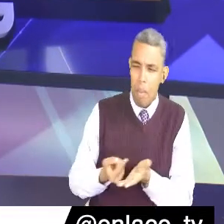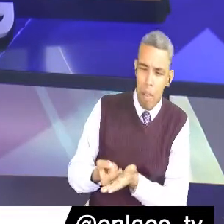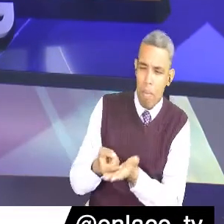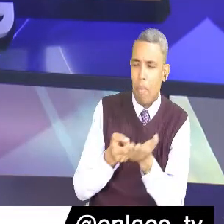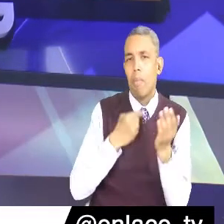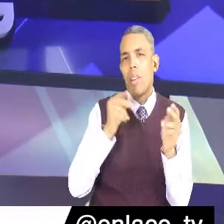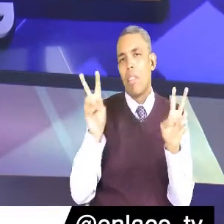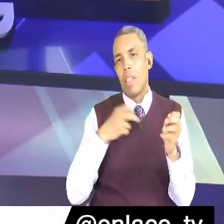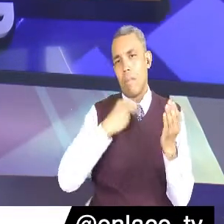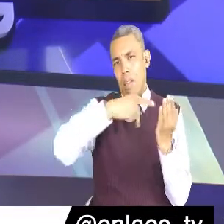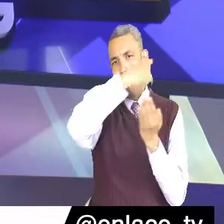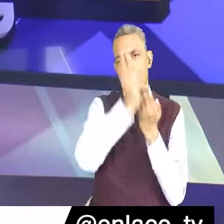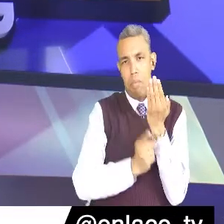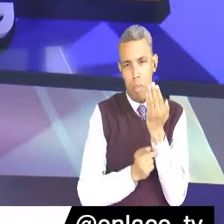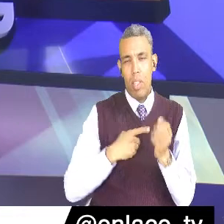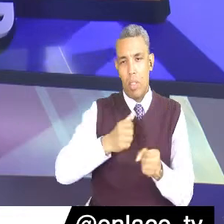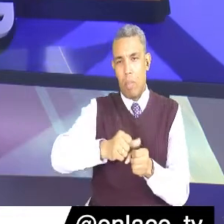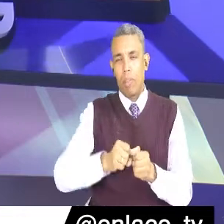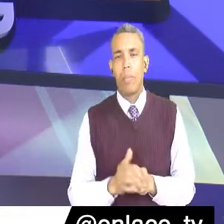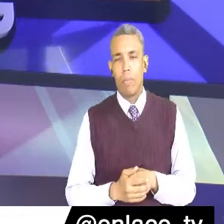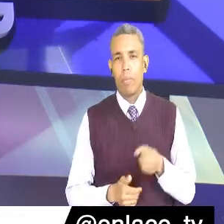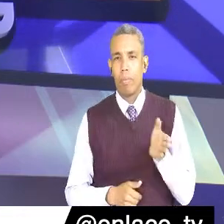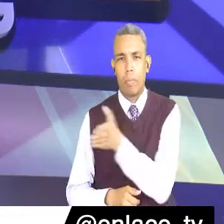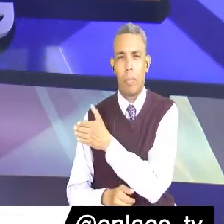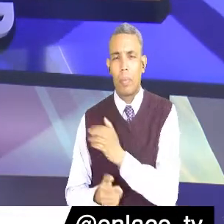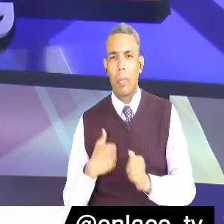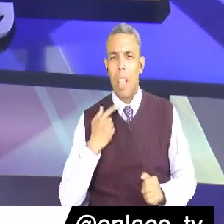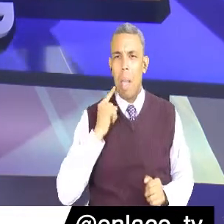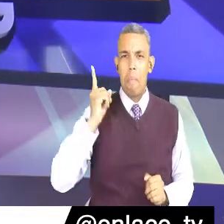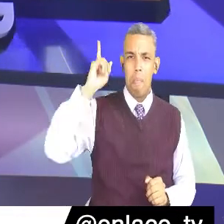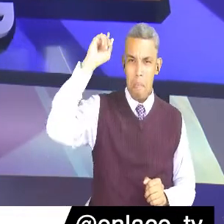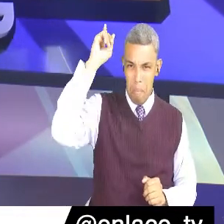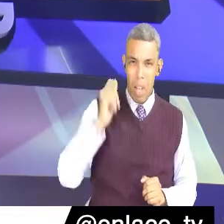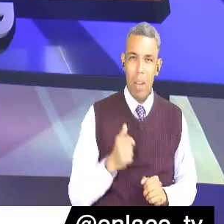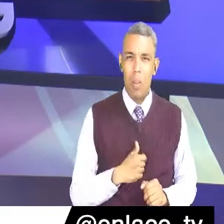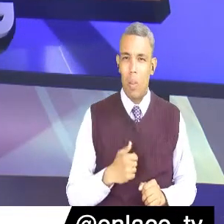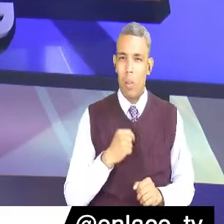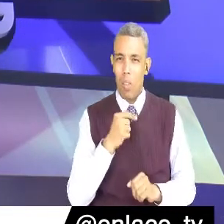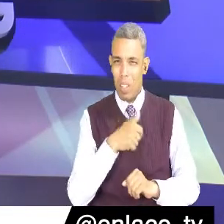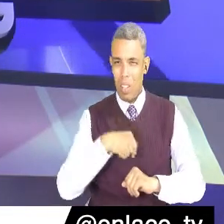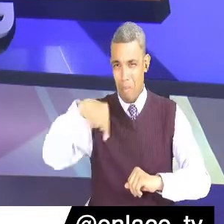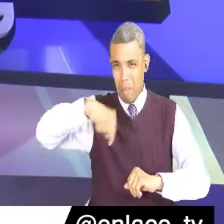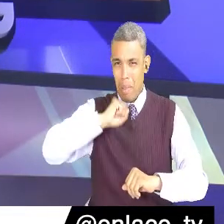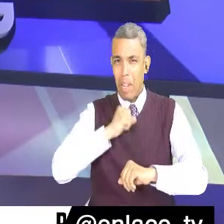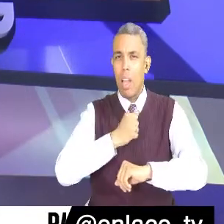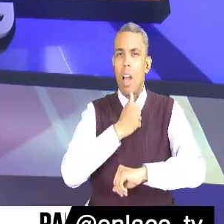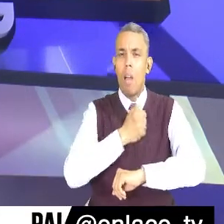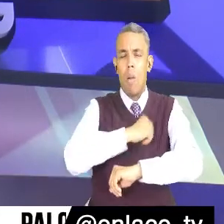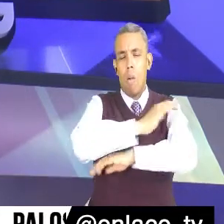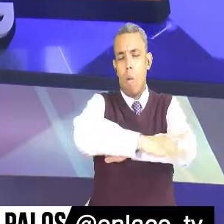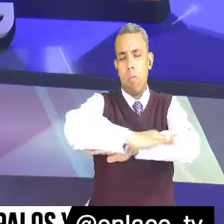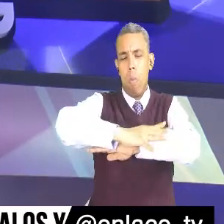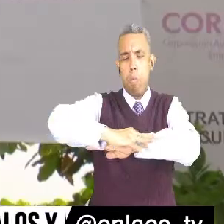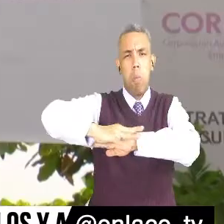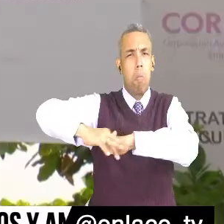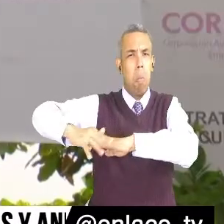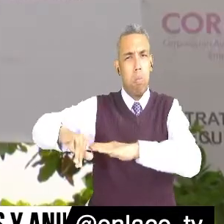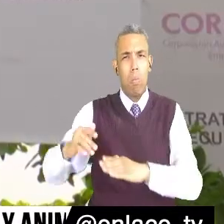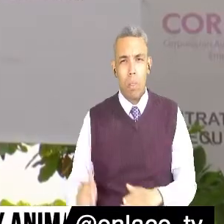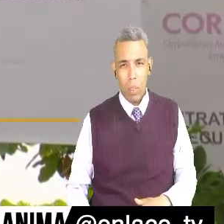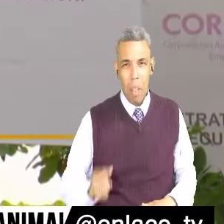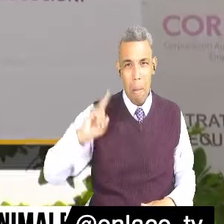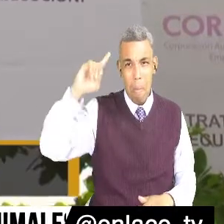quedando estancados en un sector del muelle. Los residuos son arrastrados por la corriente, lo que ha generado contaminación ambiental en la zona.